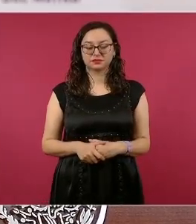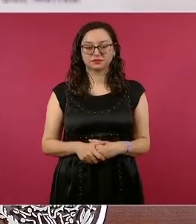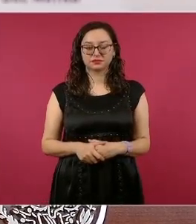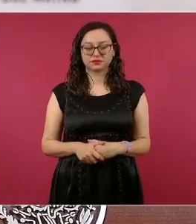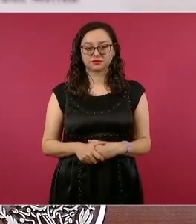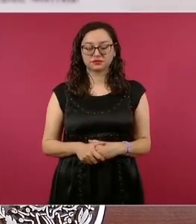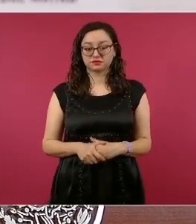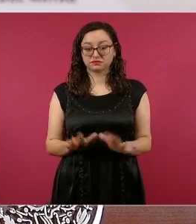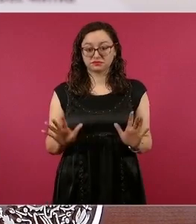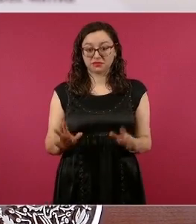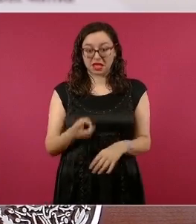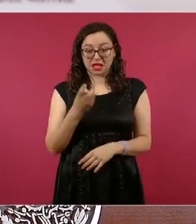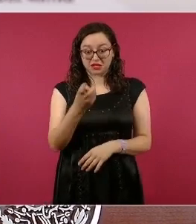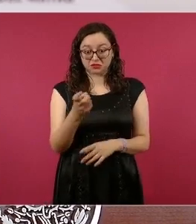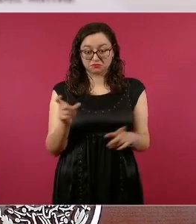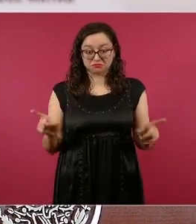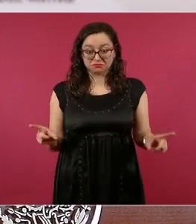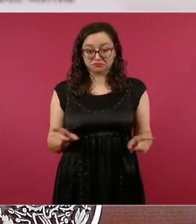Solo por eso,